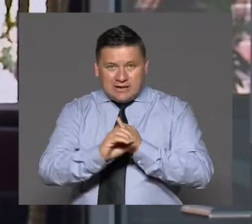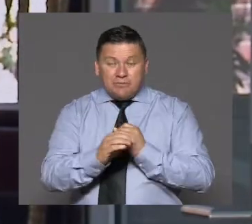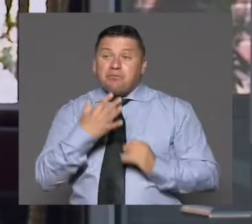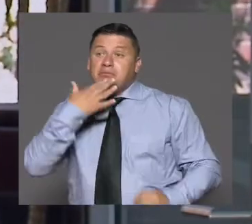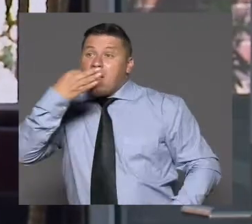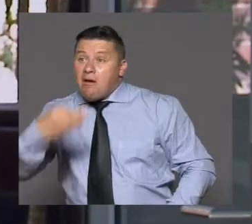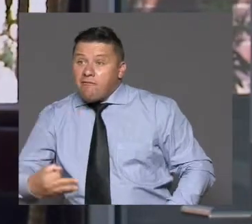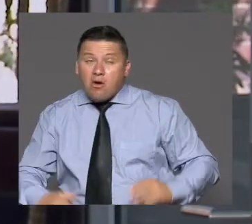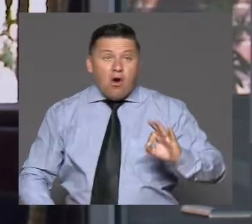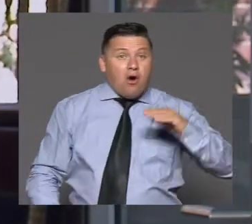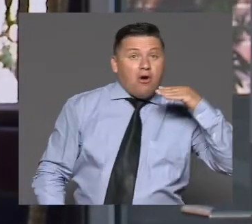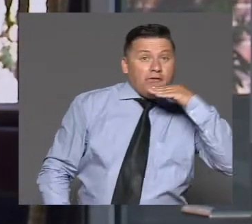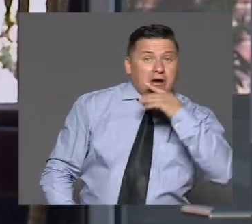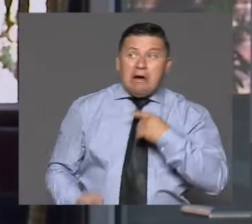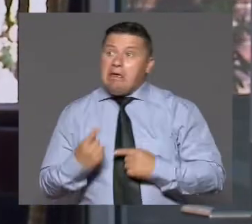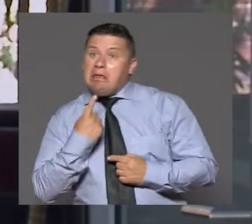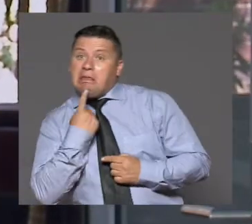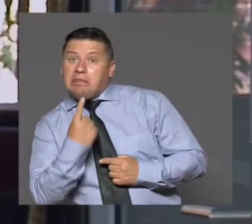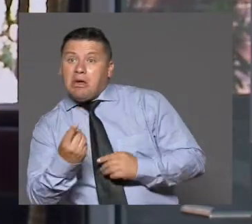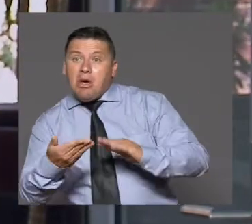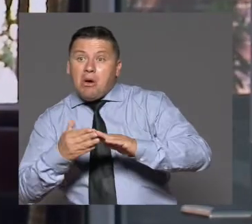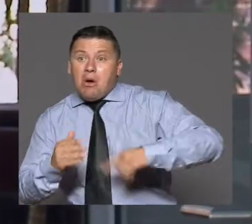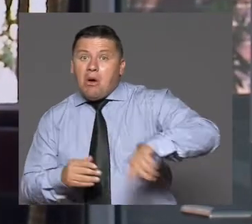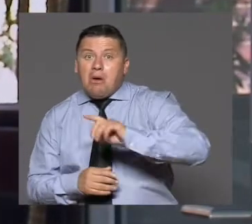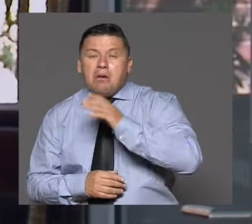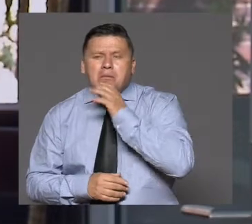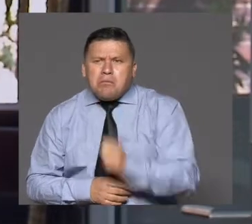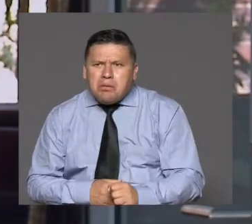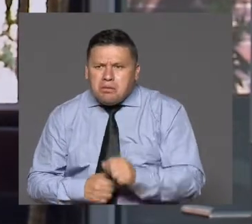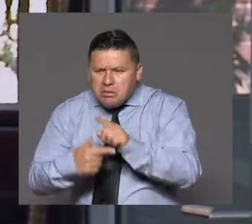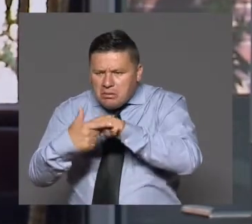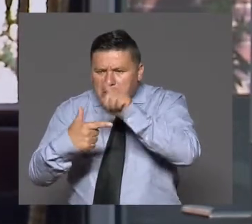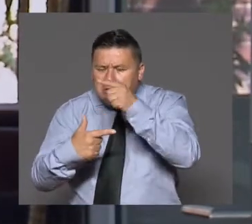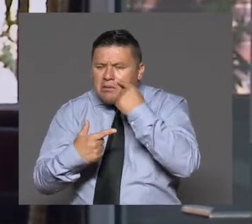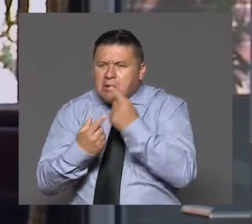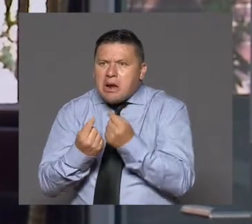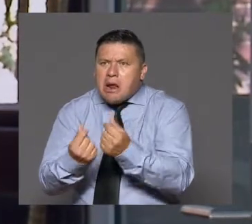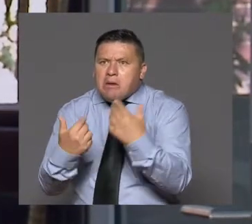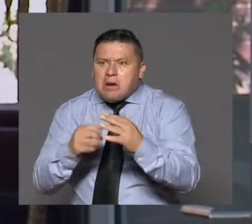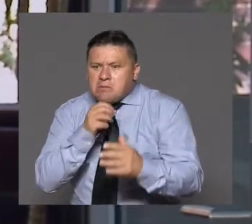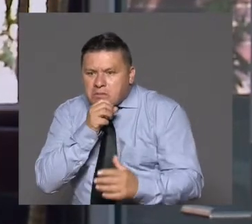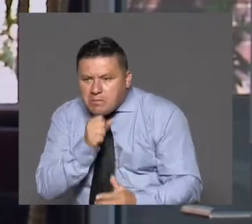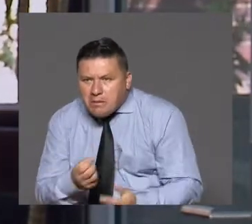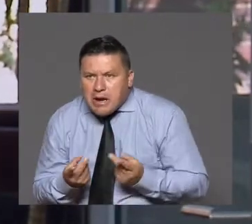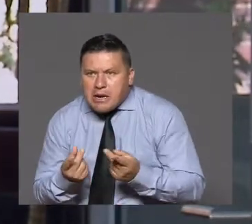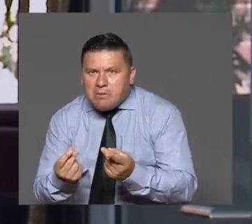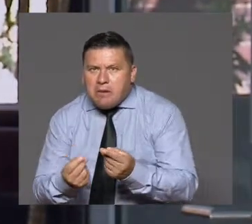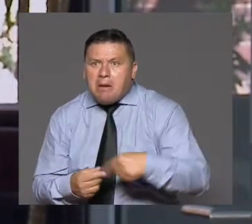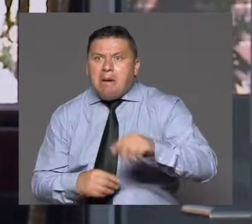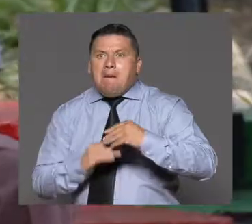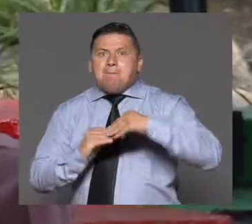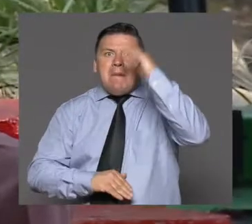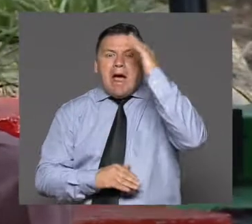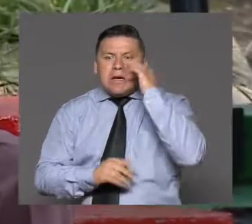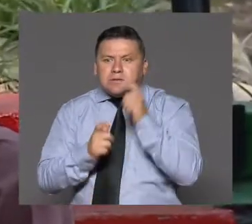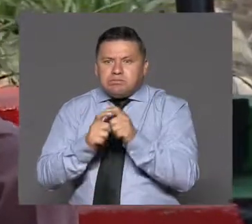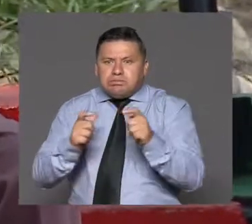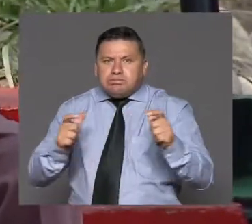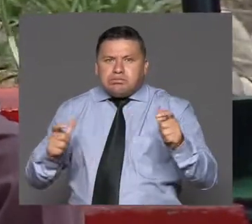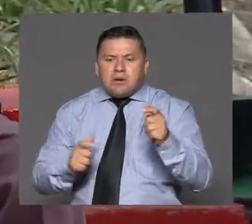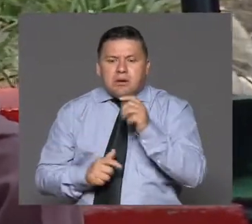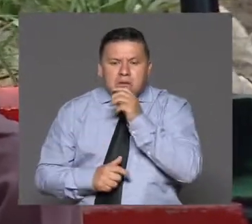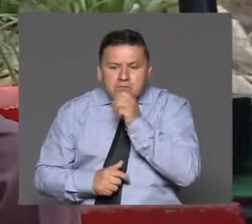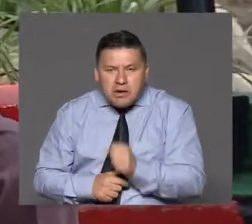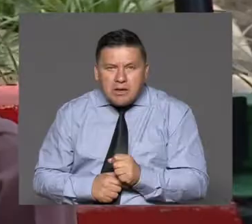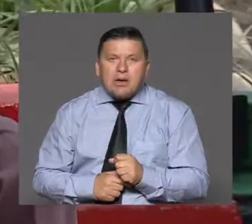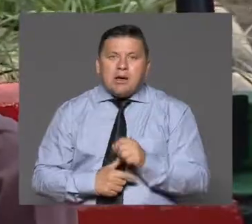falso lo que se dice, que la población está envejeciendo más rápidamente y cada vez somos más los adultos mayores? Entonces, poder